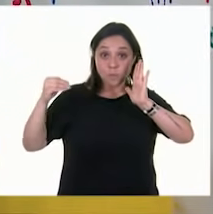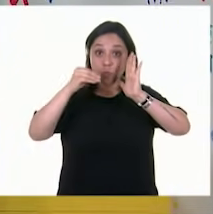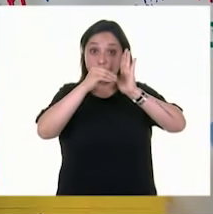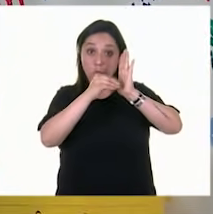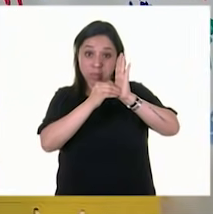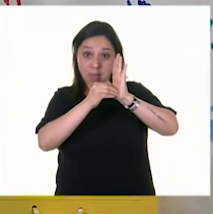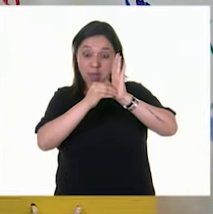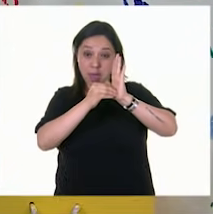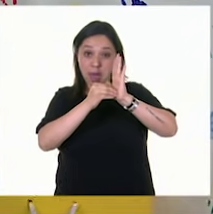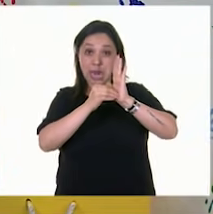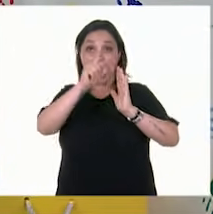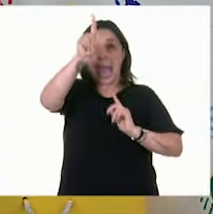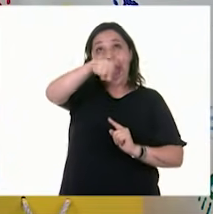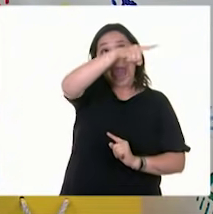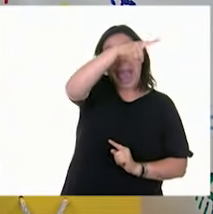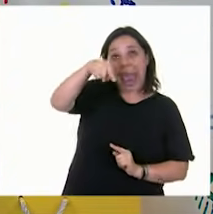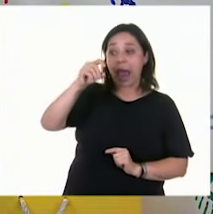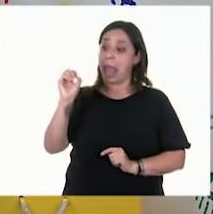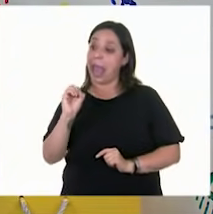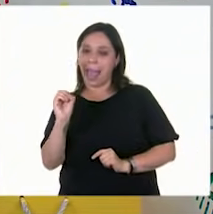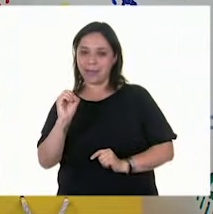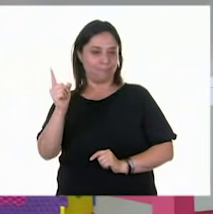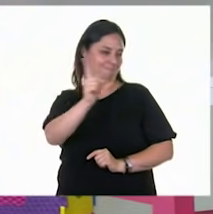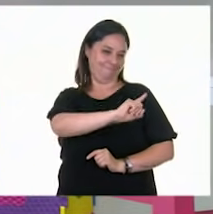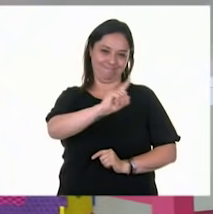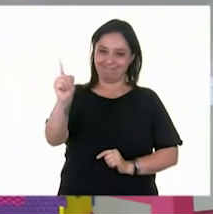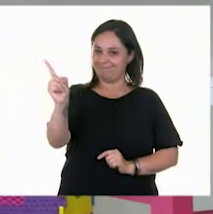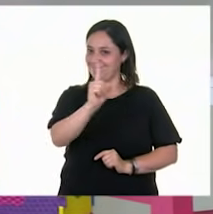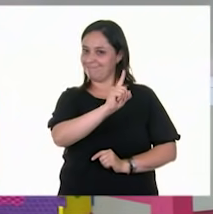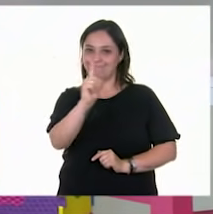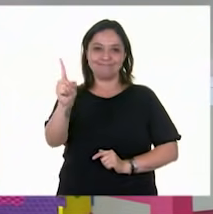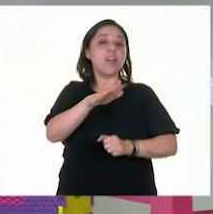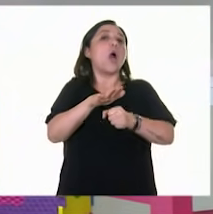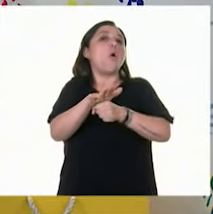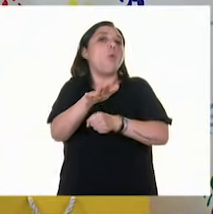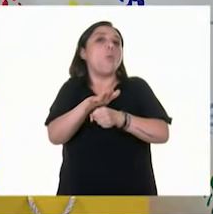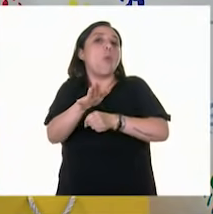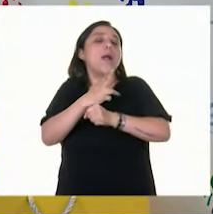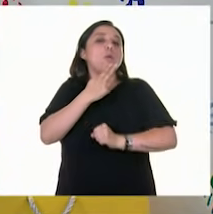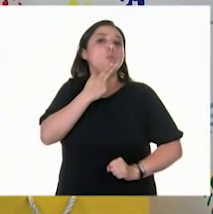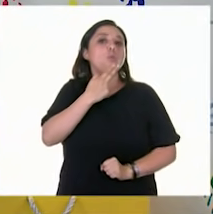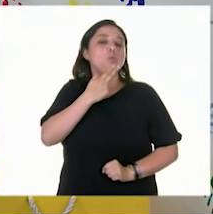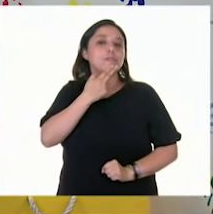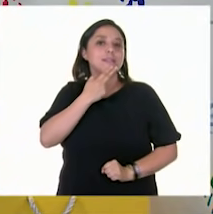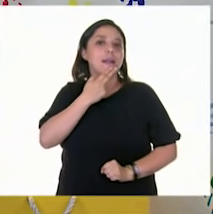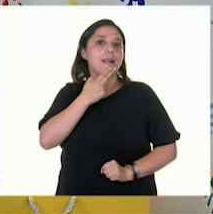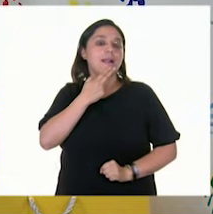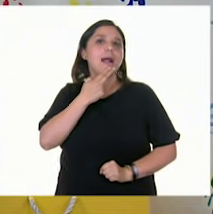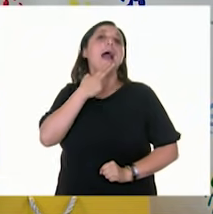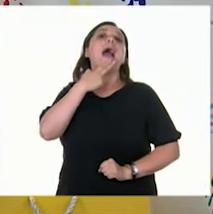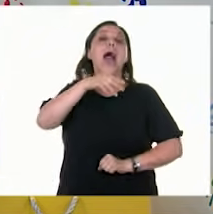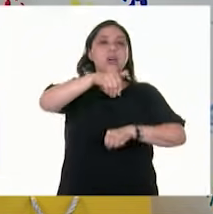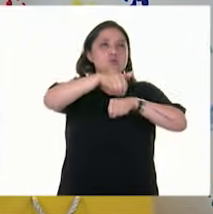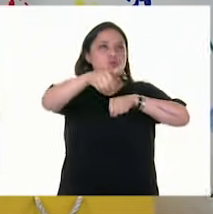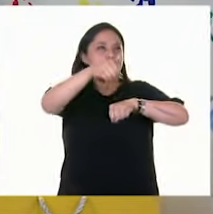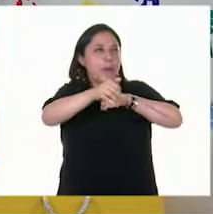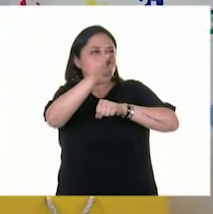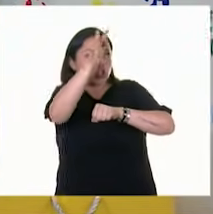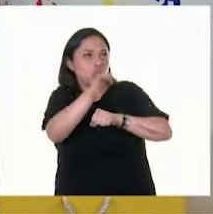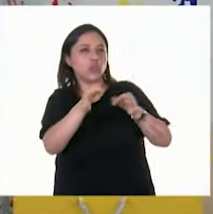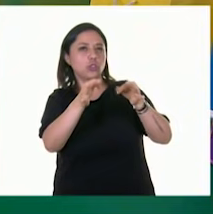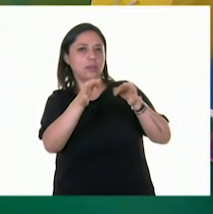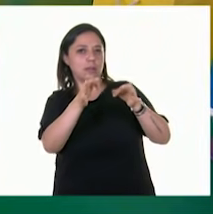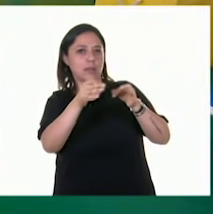X o círculo donde nosotros queramos. Ajá. Sino que va a haber un lugar específico donde nosotros podamos colocar nuestros valores. Por